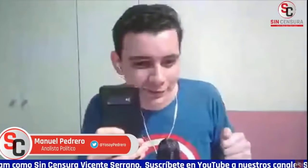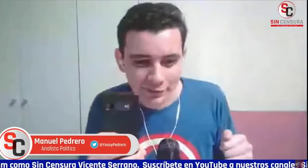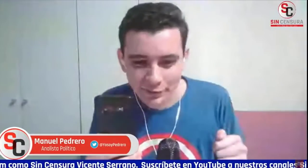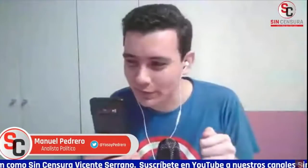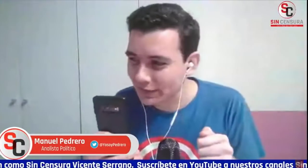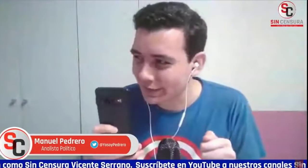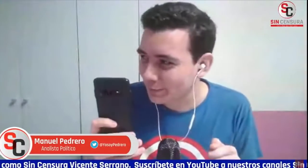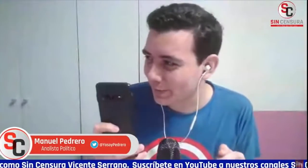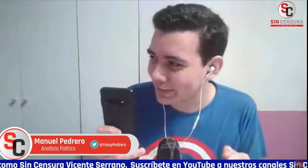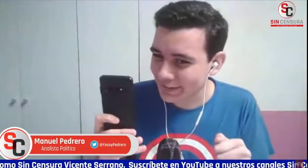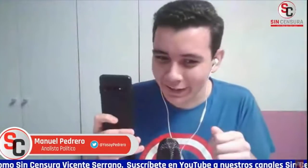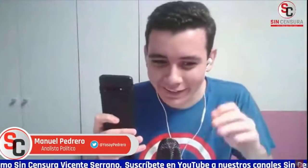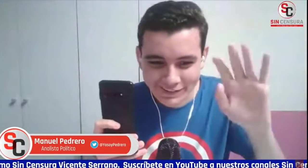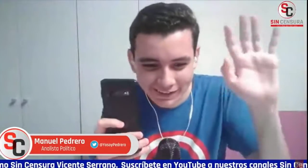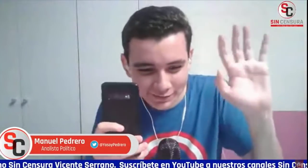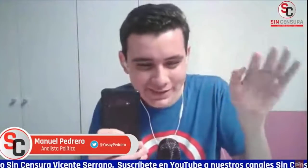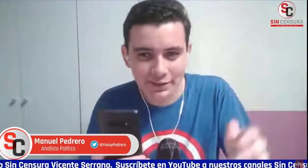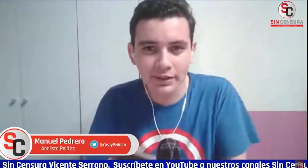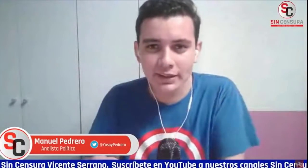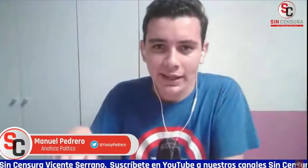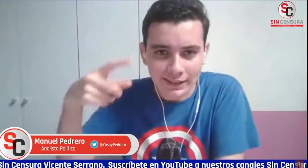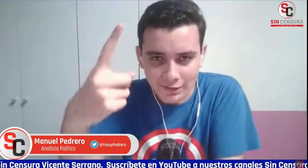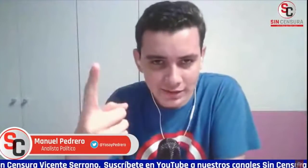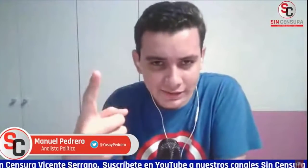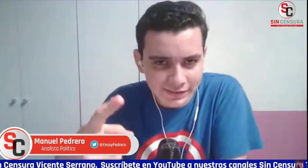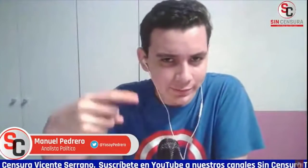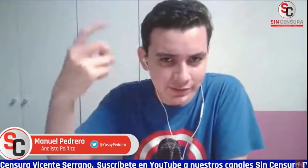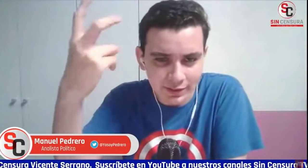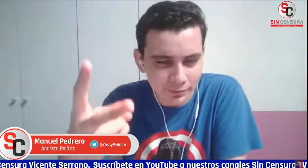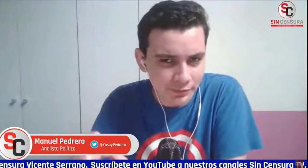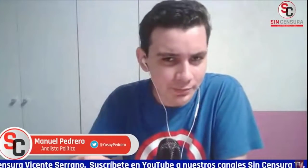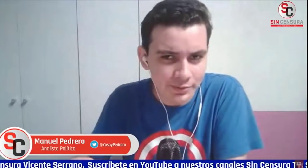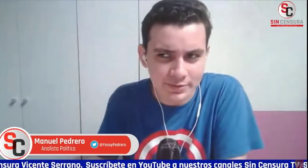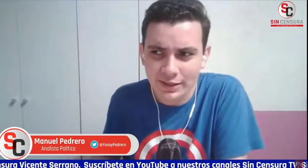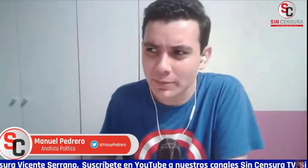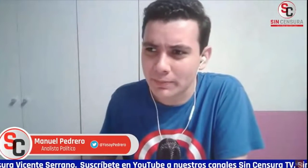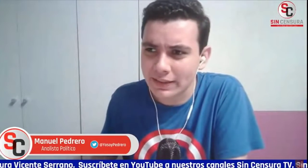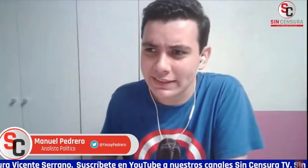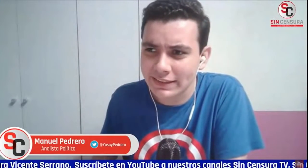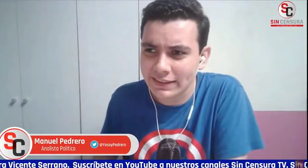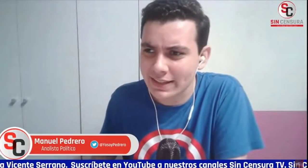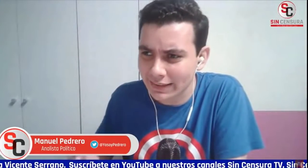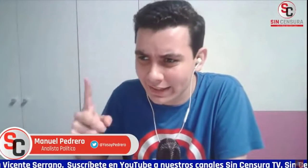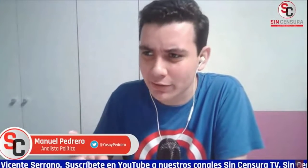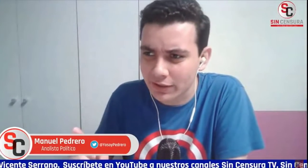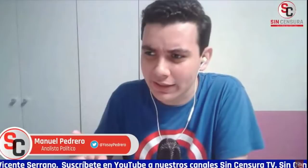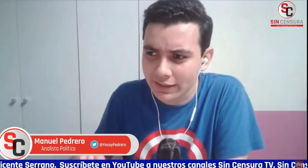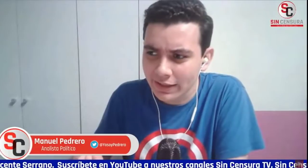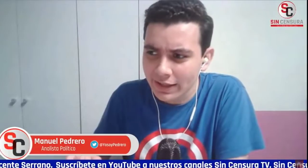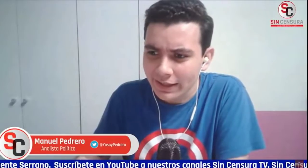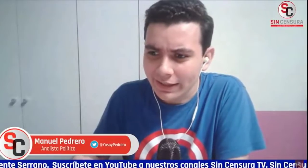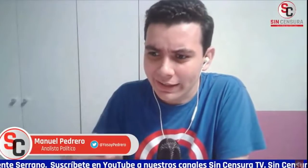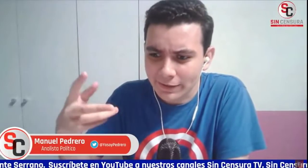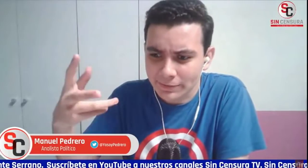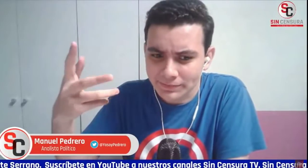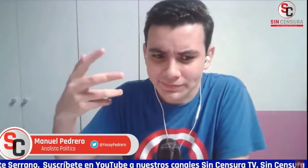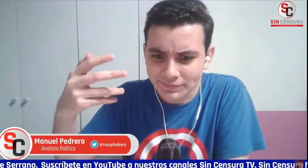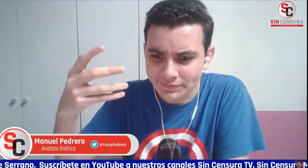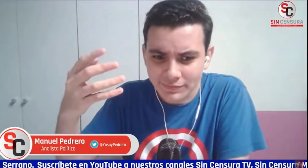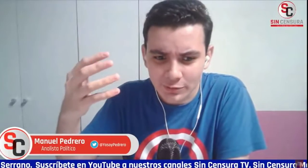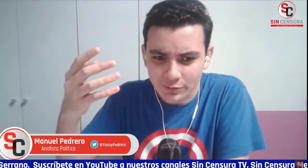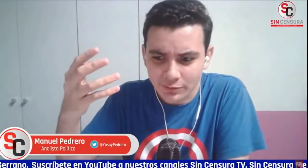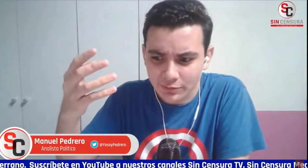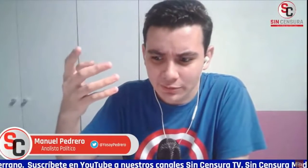ahí grabando, ¿no? Como la tía panista, ¡ay, saluden! Y Carlos Salinas de Gortari, Porfirio Muñoz Ledo, me parece que Santiago Krill,